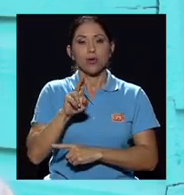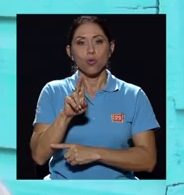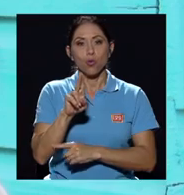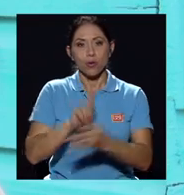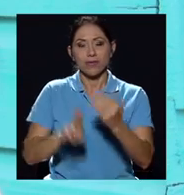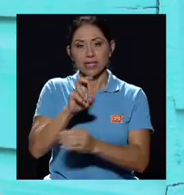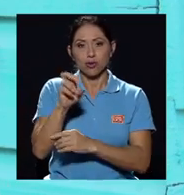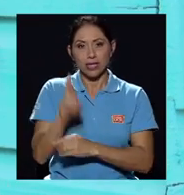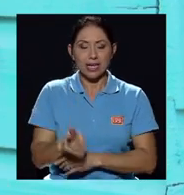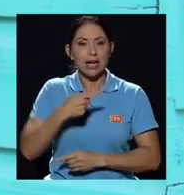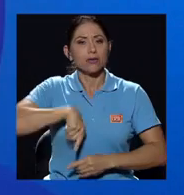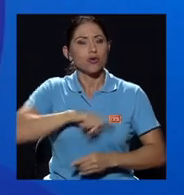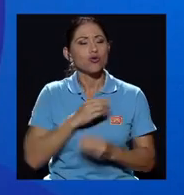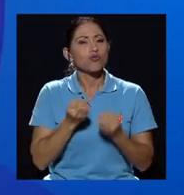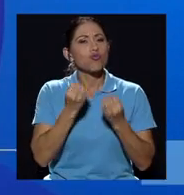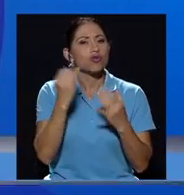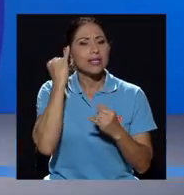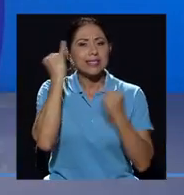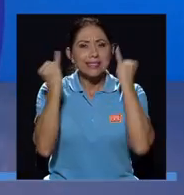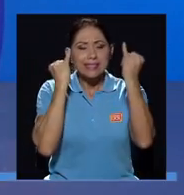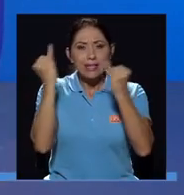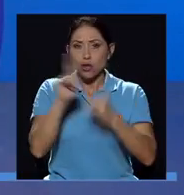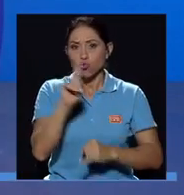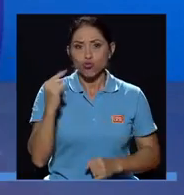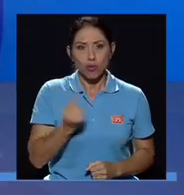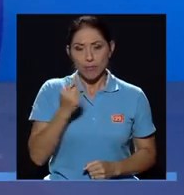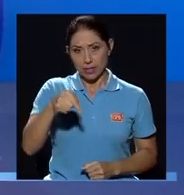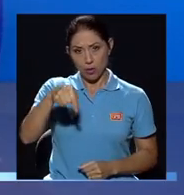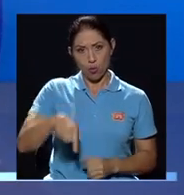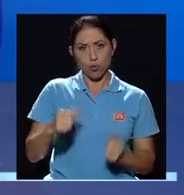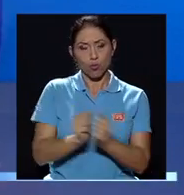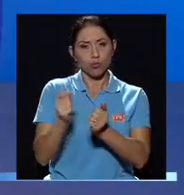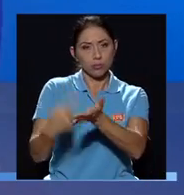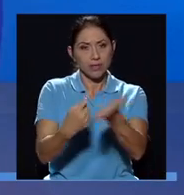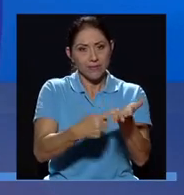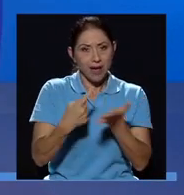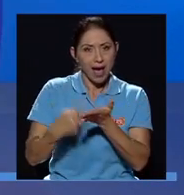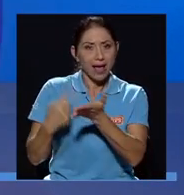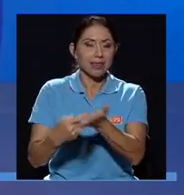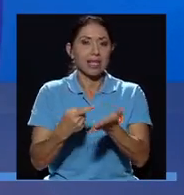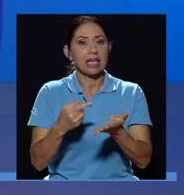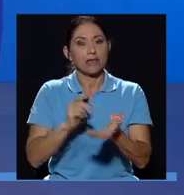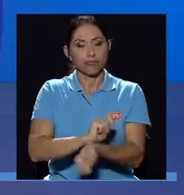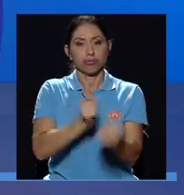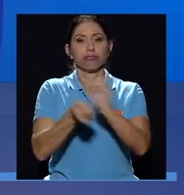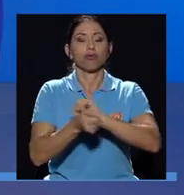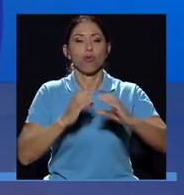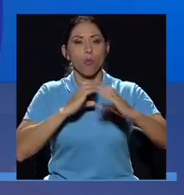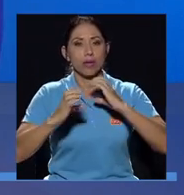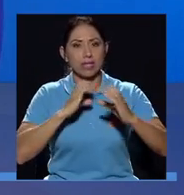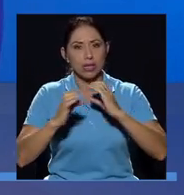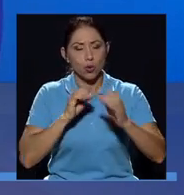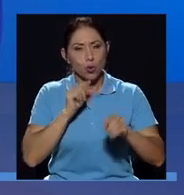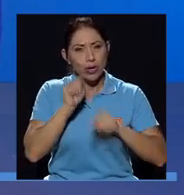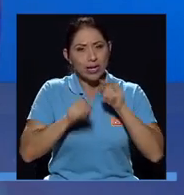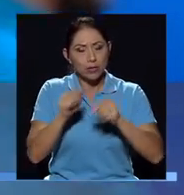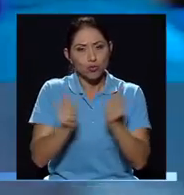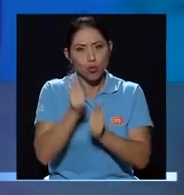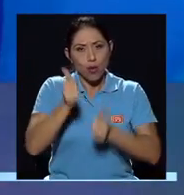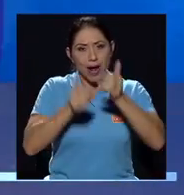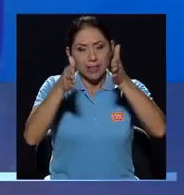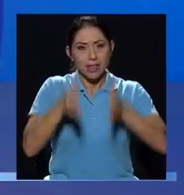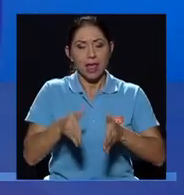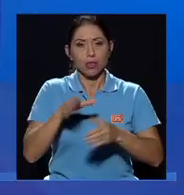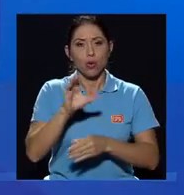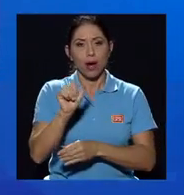muchas iniciativas en esa línea, no solamente el día de hoy con un debate que se convierte en un conversatorio crítico con el candidato Carlos